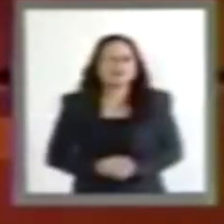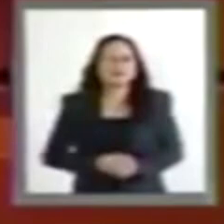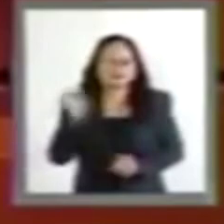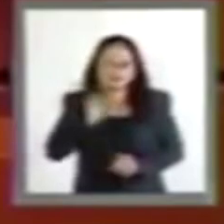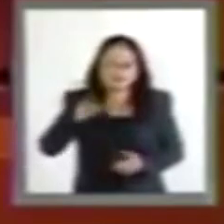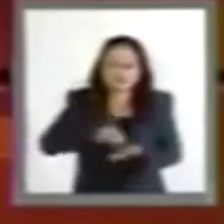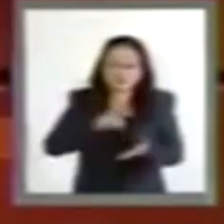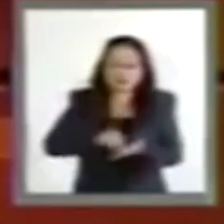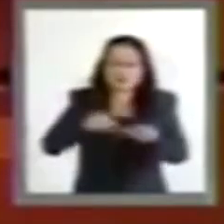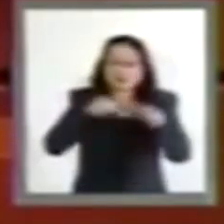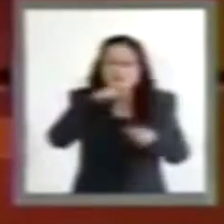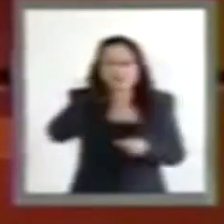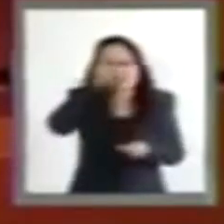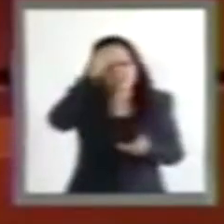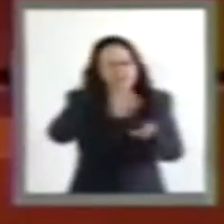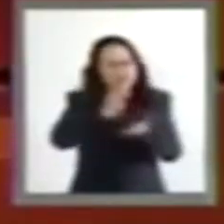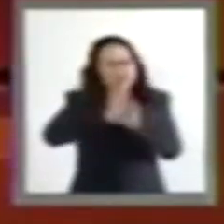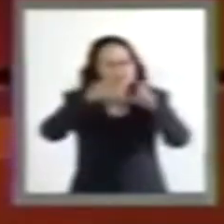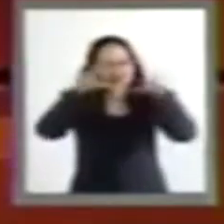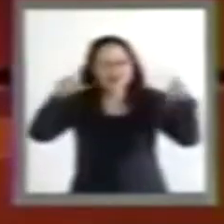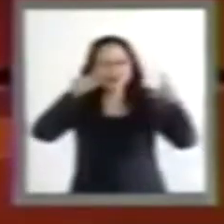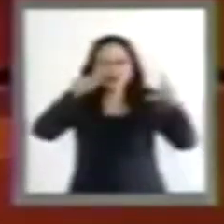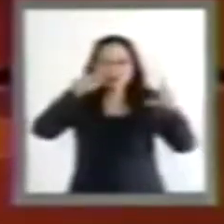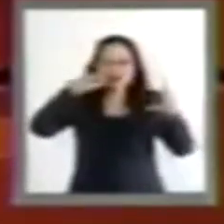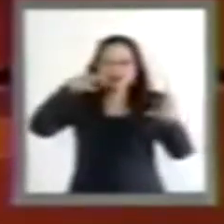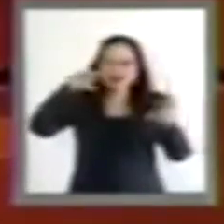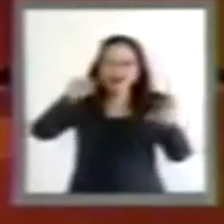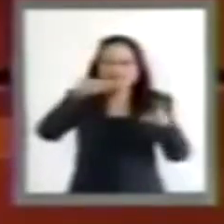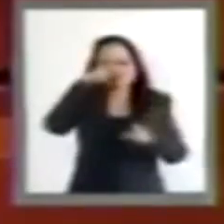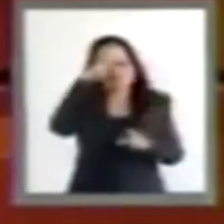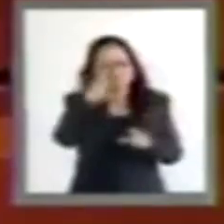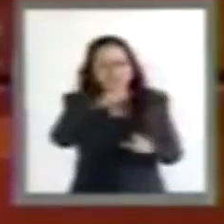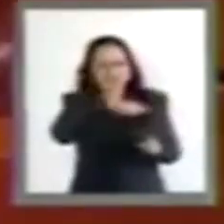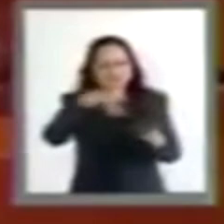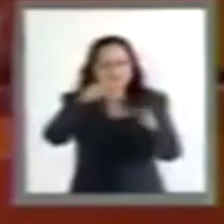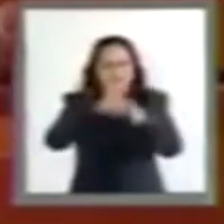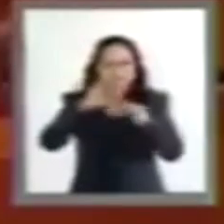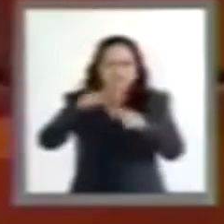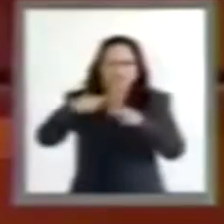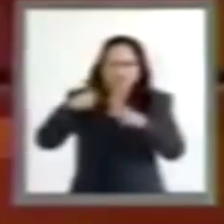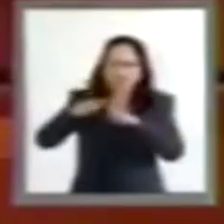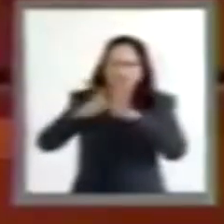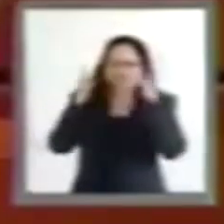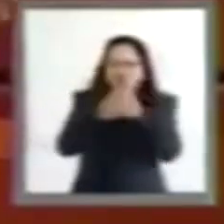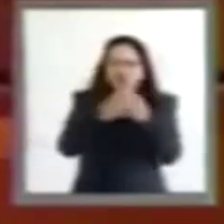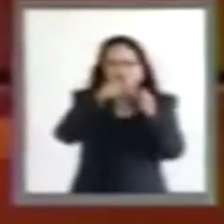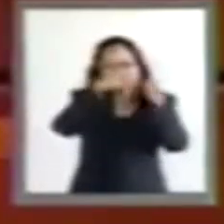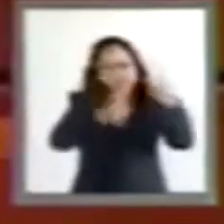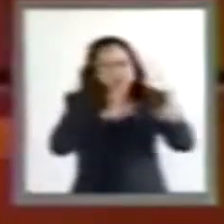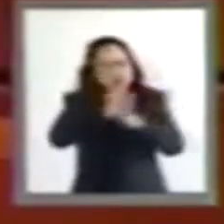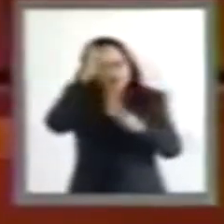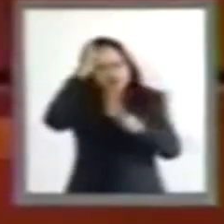de Picardías Mexicanas, en la que hace una descripción de los diferentes tipos de